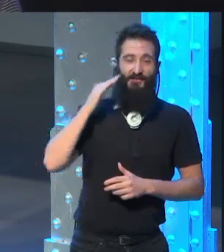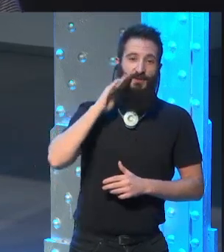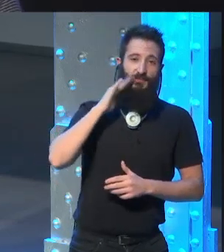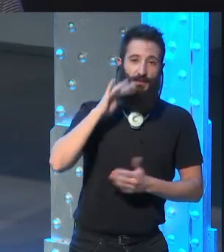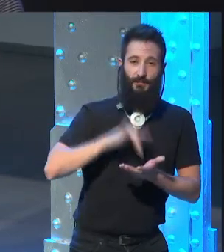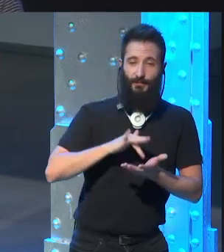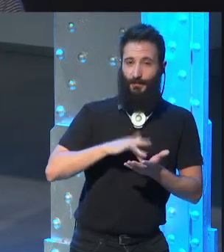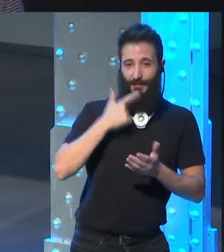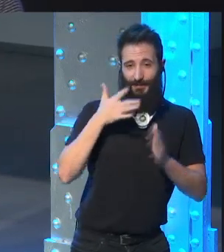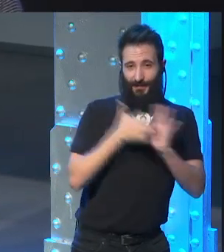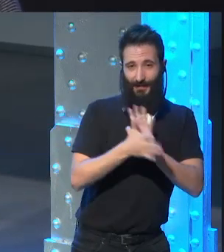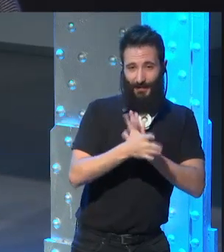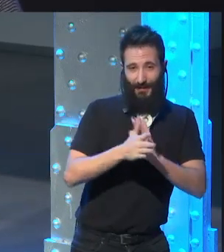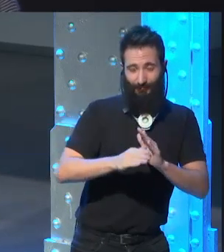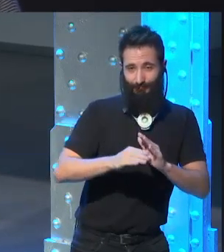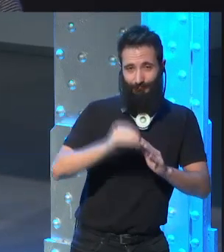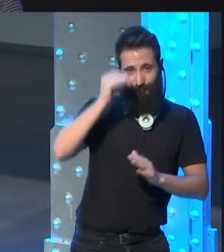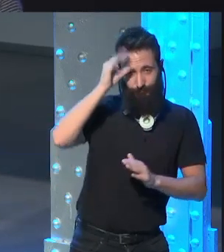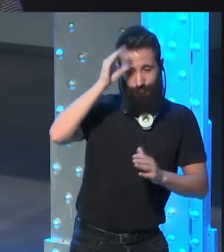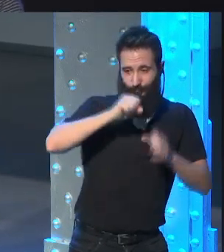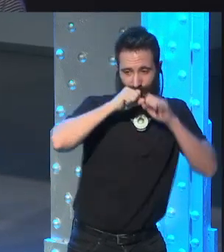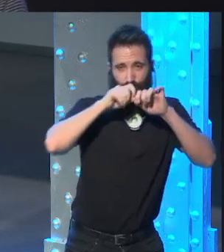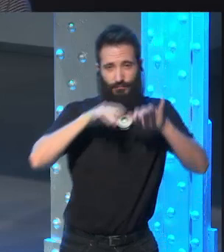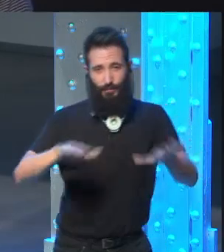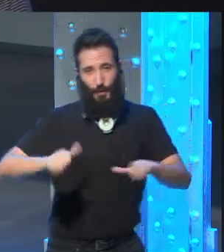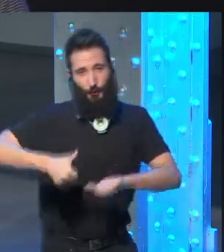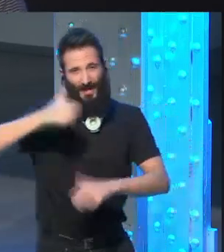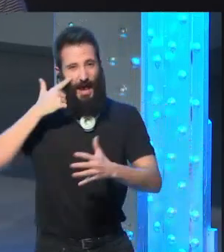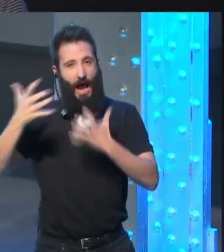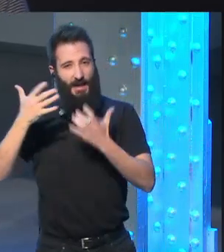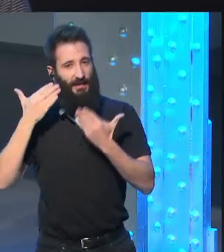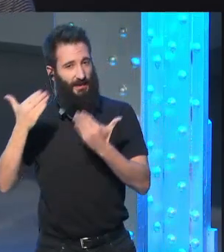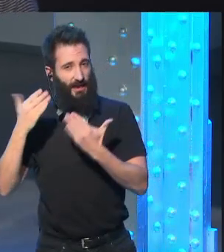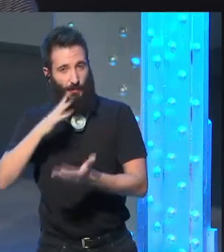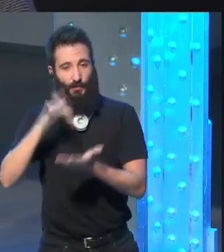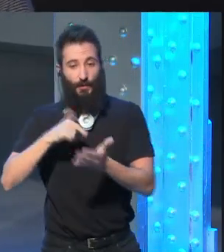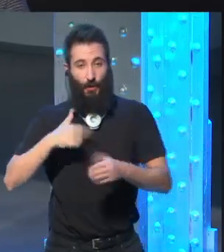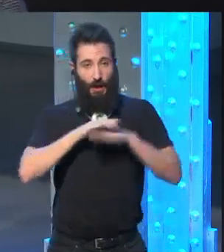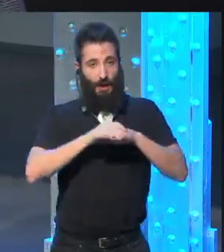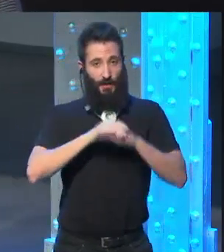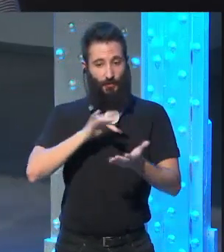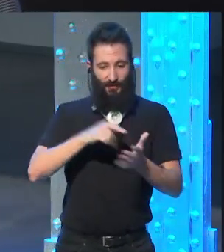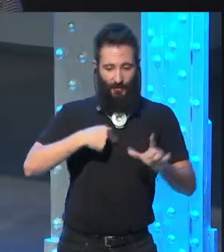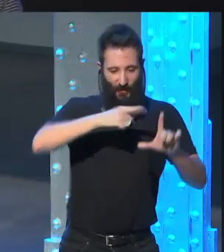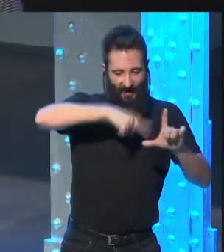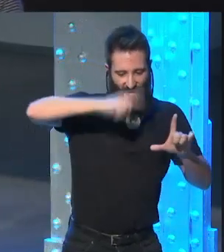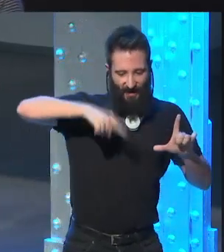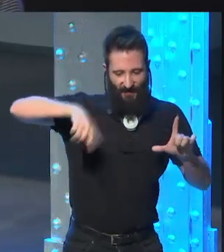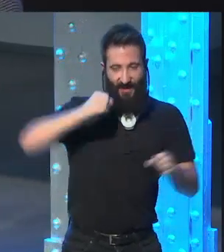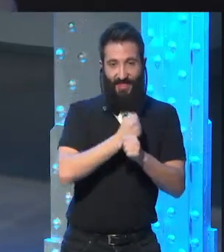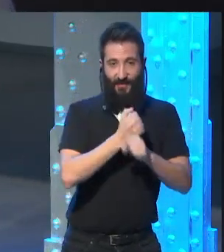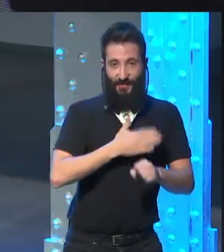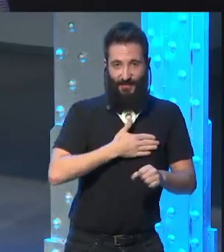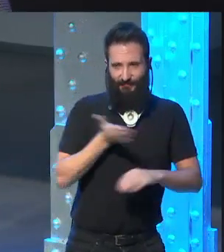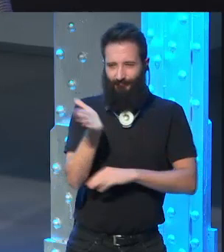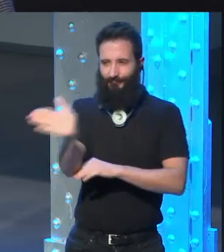una capacidad de divulgación mucho mayor con el arte. Tengo amigos a los que les enseño pues las gráficas que me salen a mí de mis trabajos